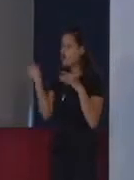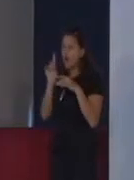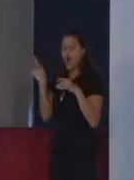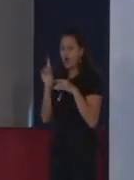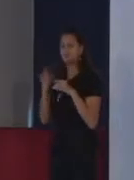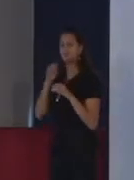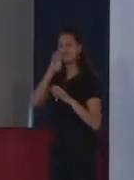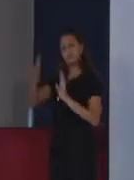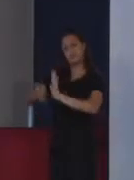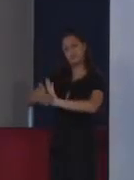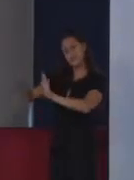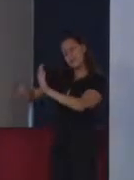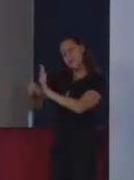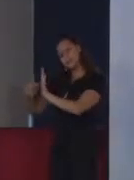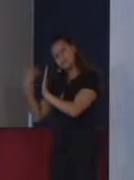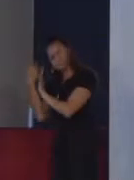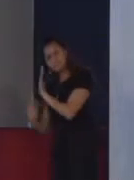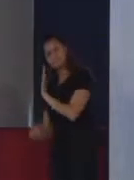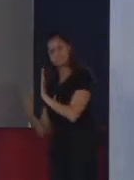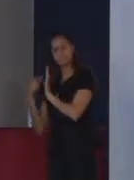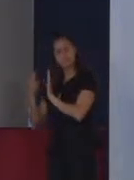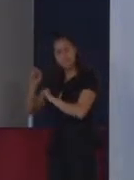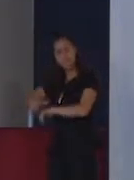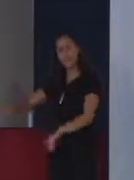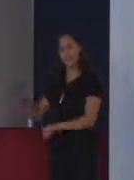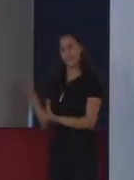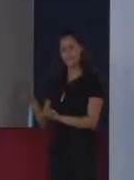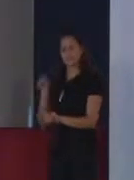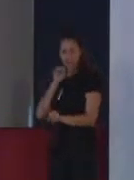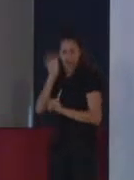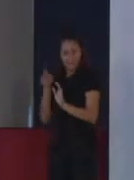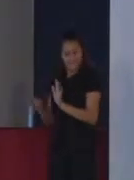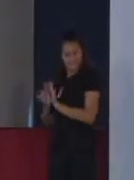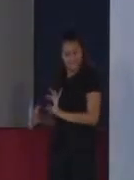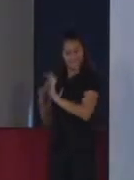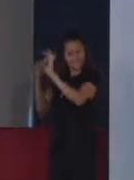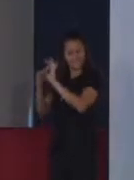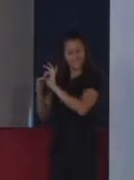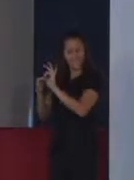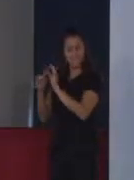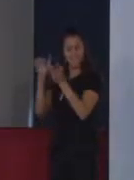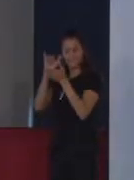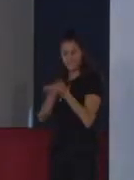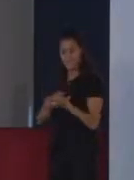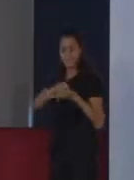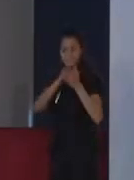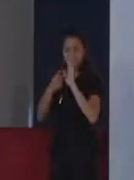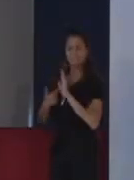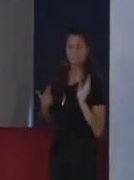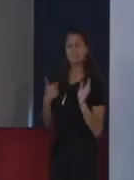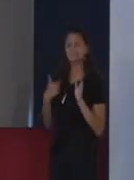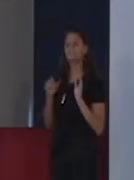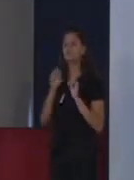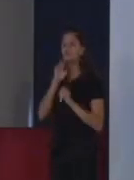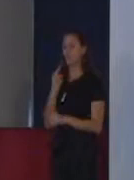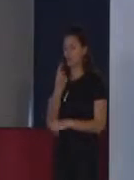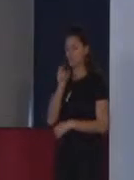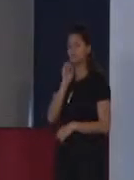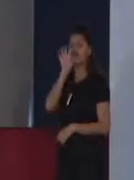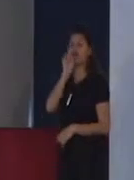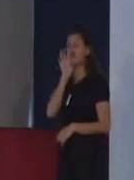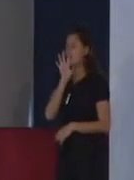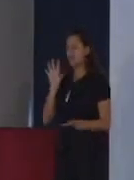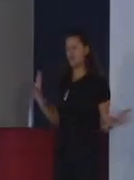ley, esa bulla con la política pública, porque es una bulla que realmente va a garantizar que ese sonido, que no es solamente de uno, sino de